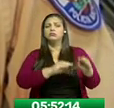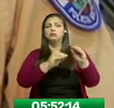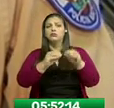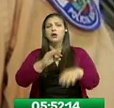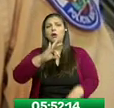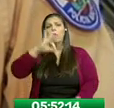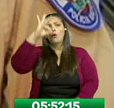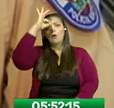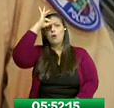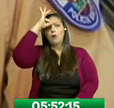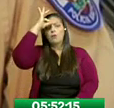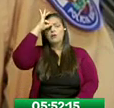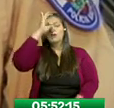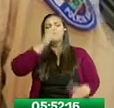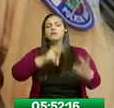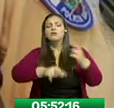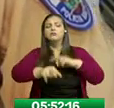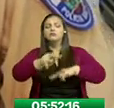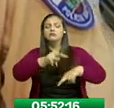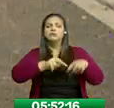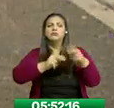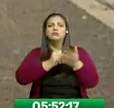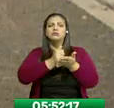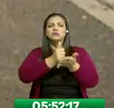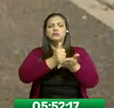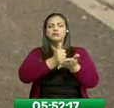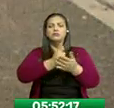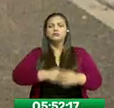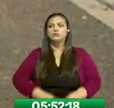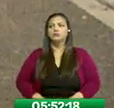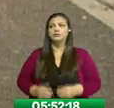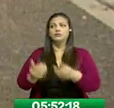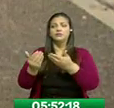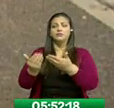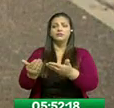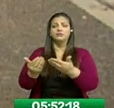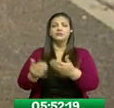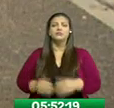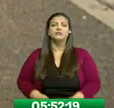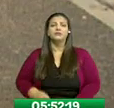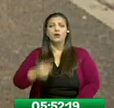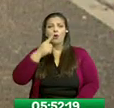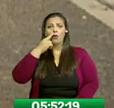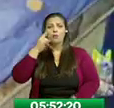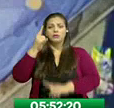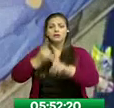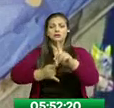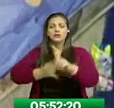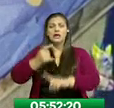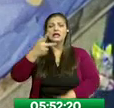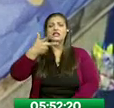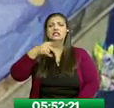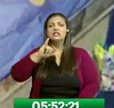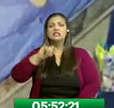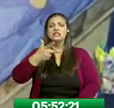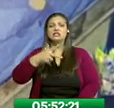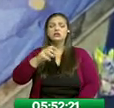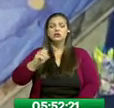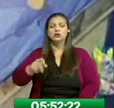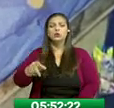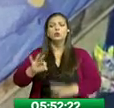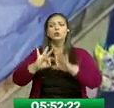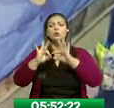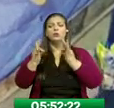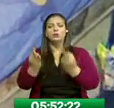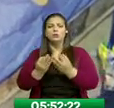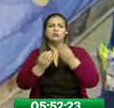médica para estos casos, así lo requieren, pues. El detenido es conocido en el sector como Chicho. Sus familiares reconocieron